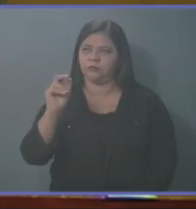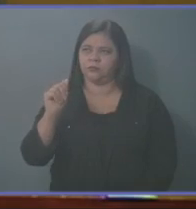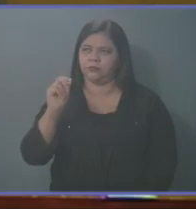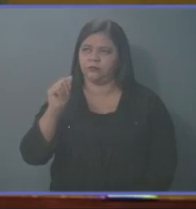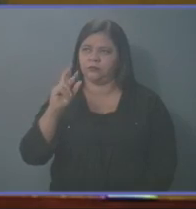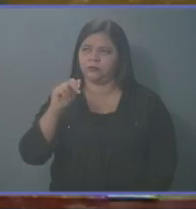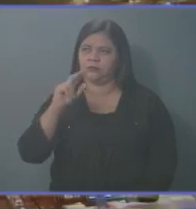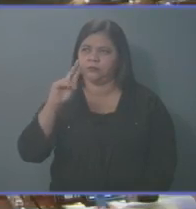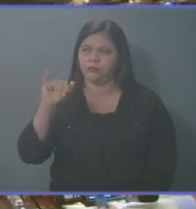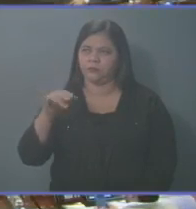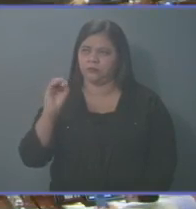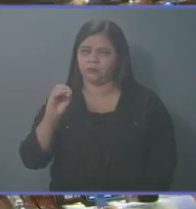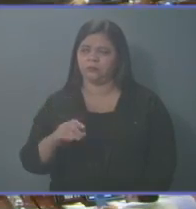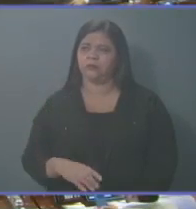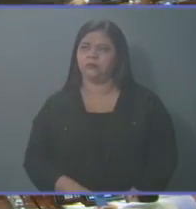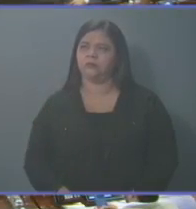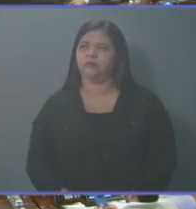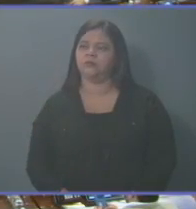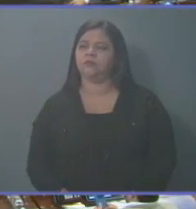Tiene uso la palabra.